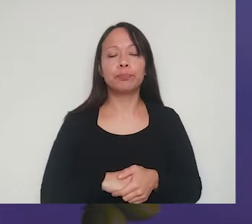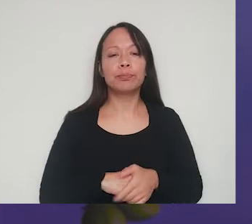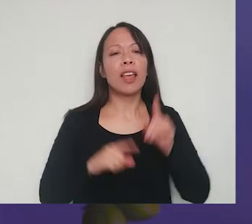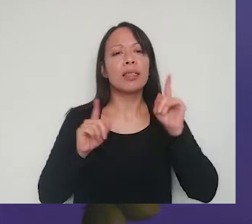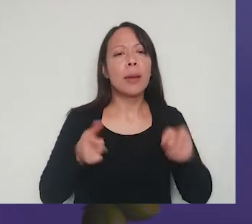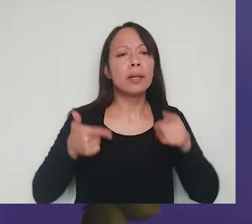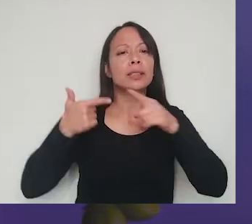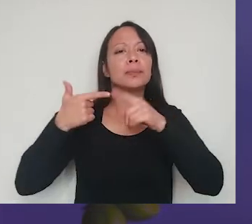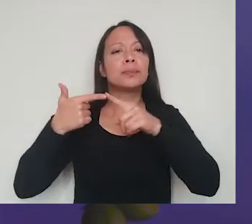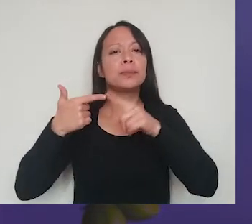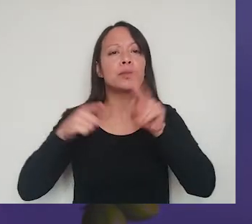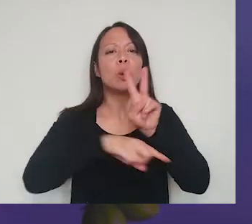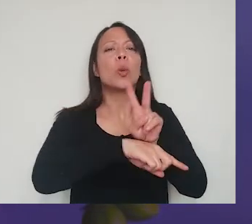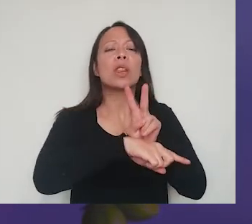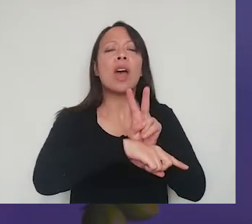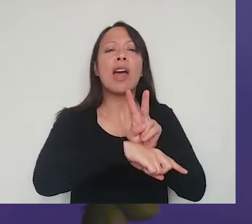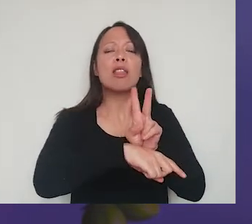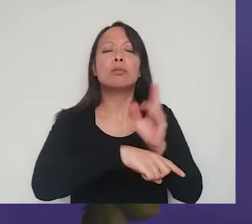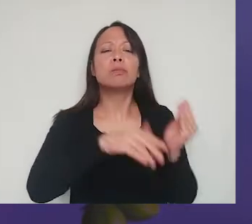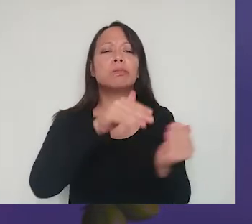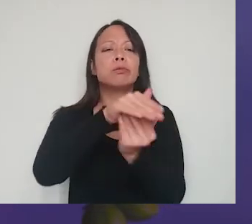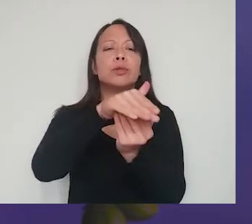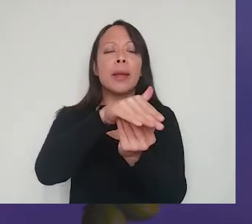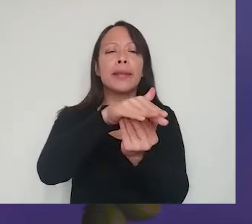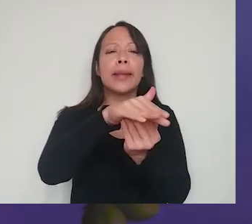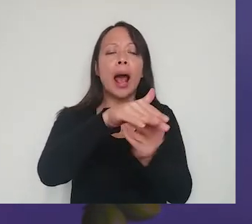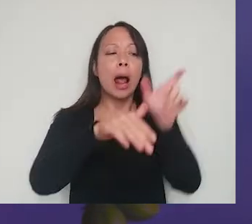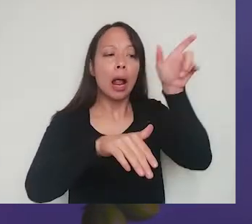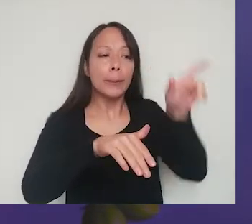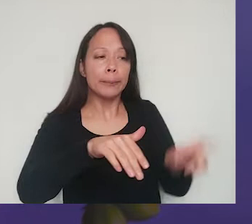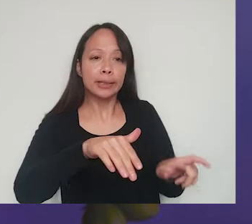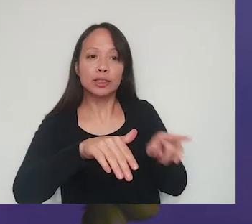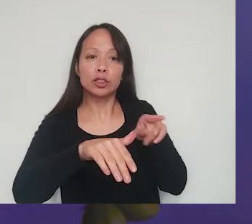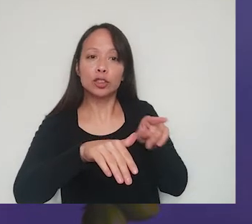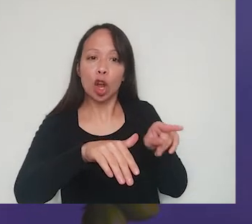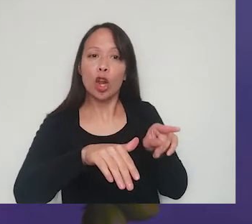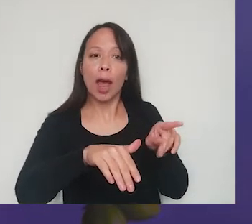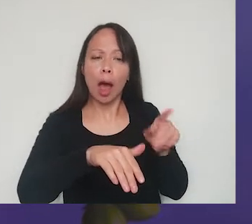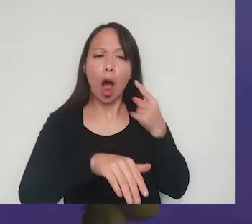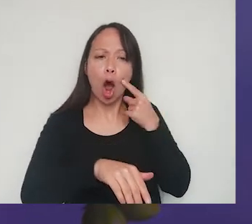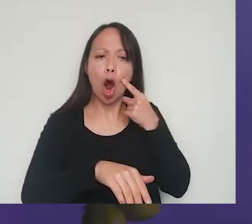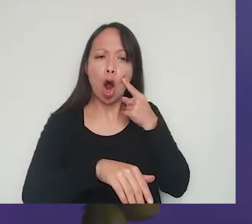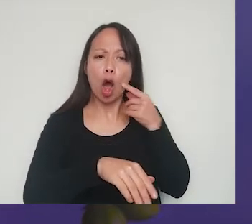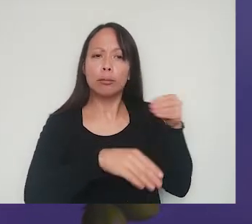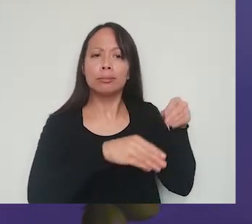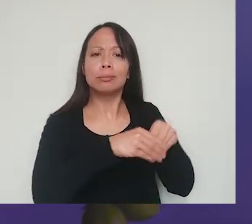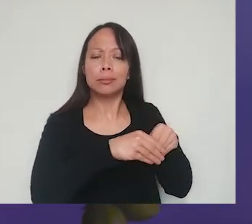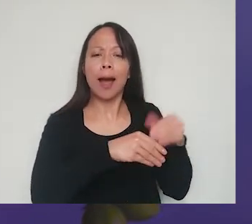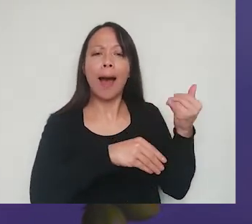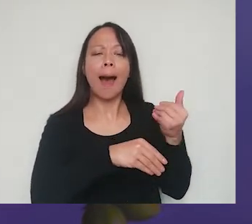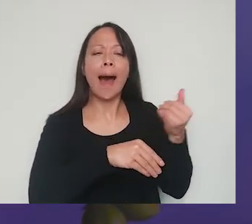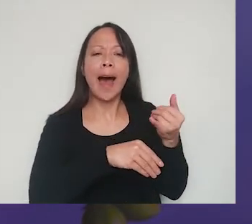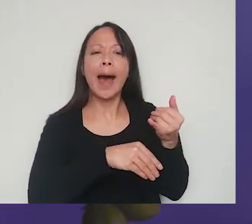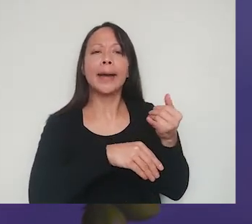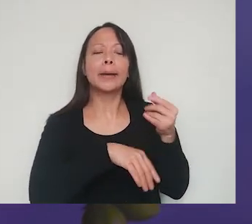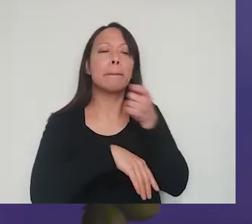además, también la prevención se da, y esto es fundamentalmente, en aquellas personas que se conocen portadoras,